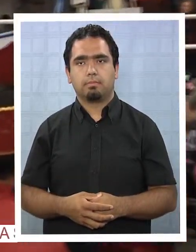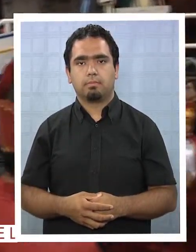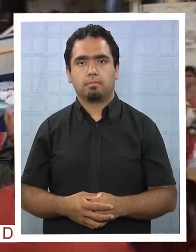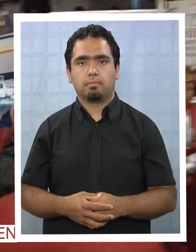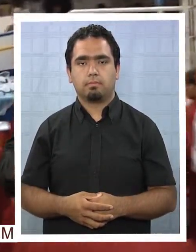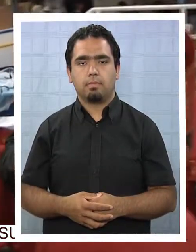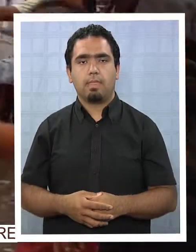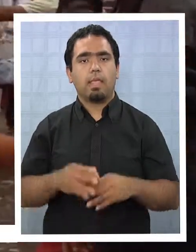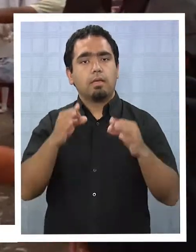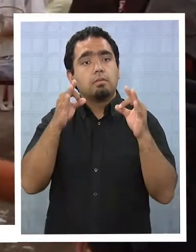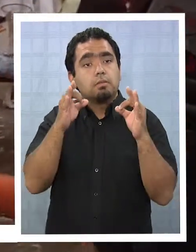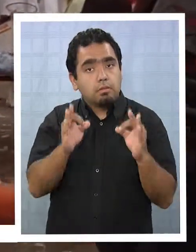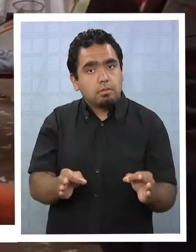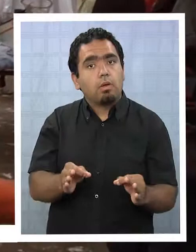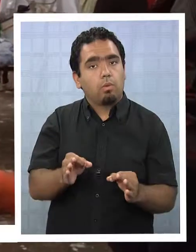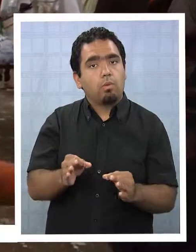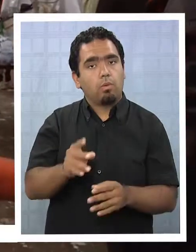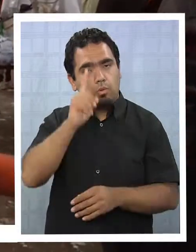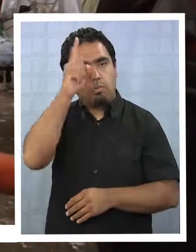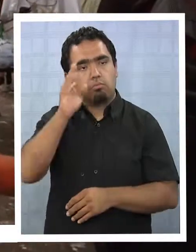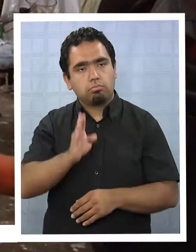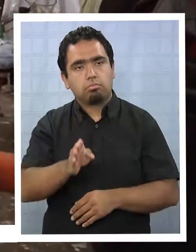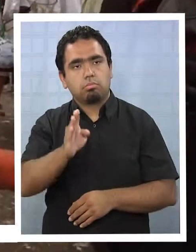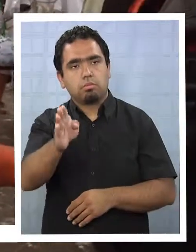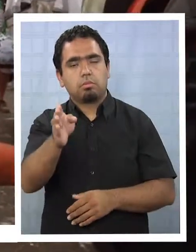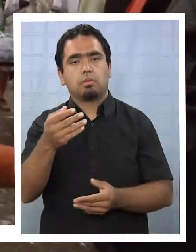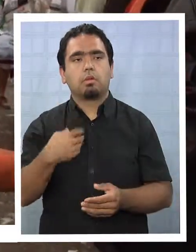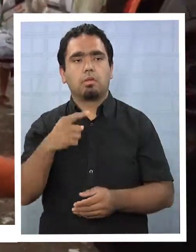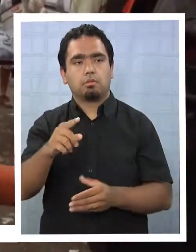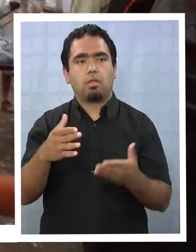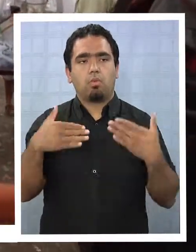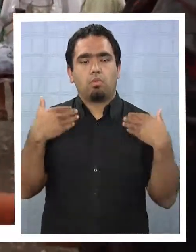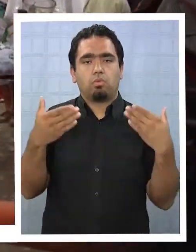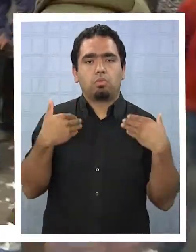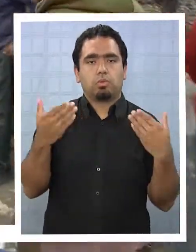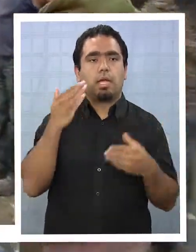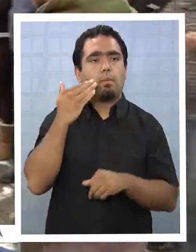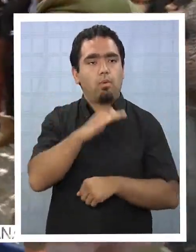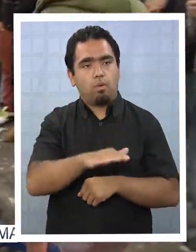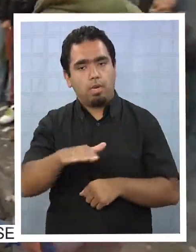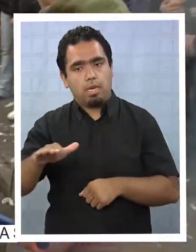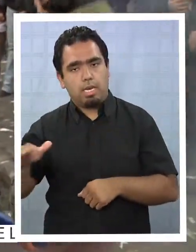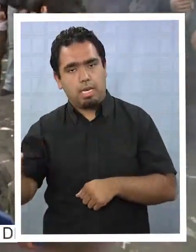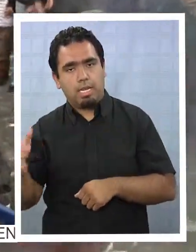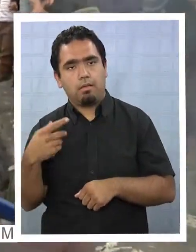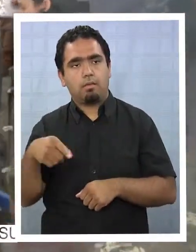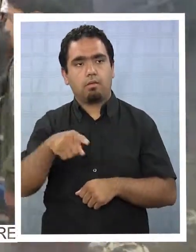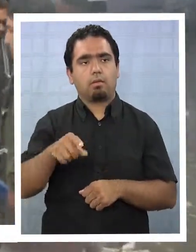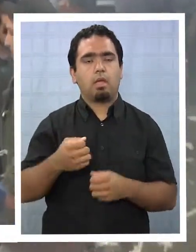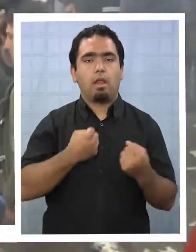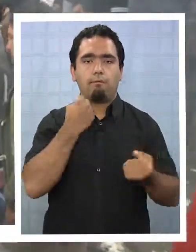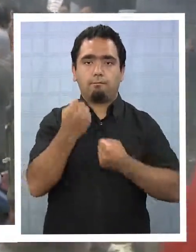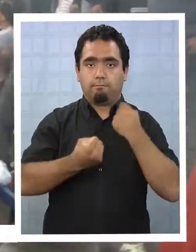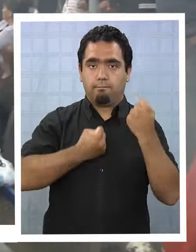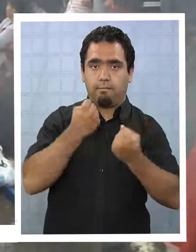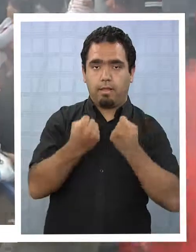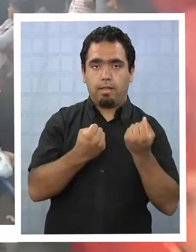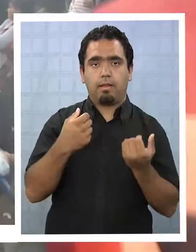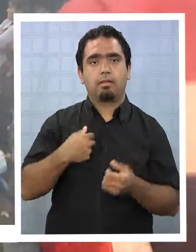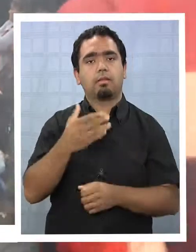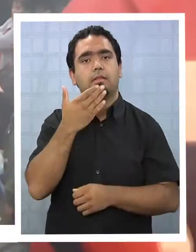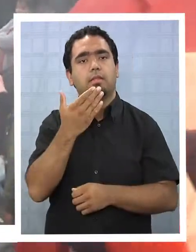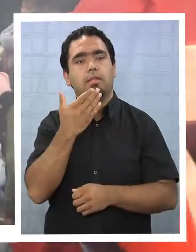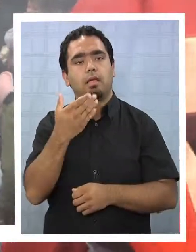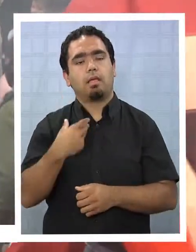Y de seguro que se mantendrán, así lo hace prever el entusiasmo de estos niños, quienes disfrutan bailando y formando parte de